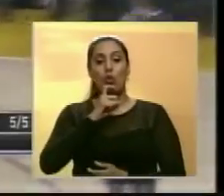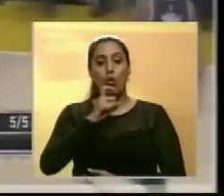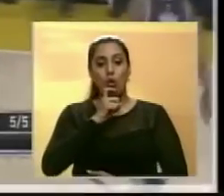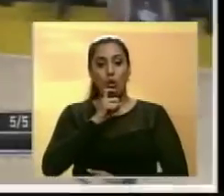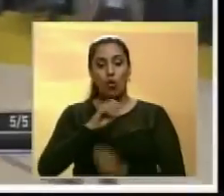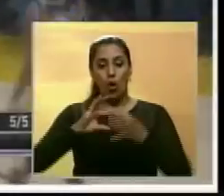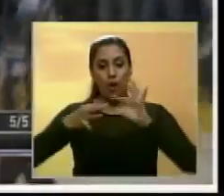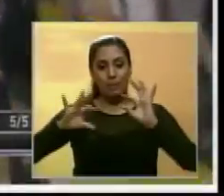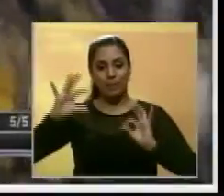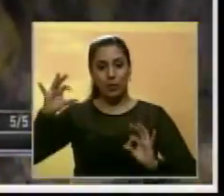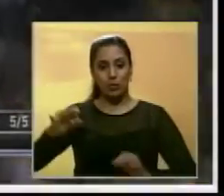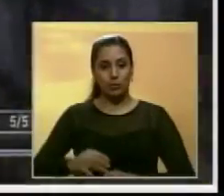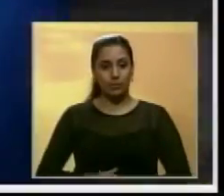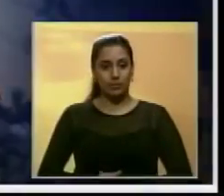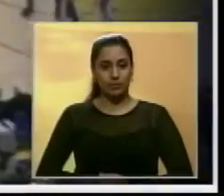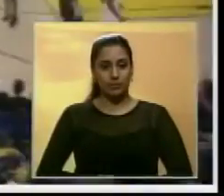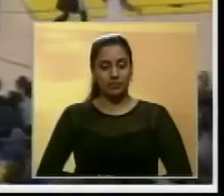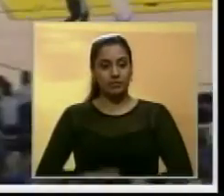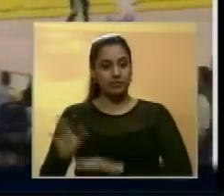2 oros olímpicos.